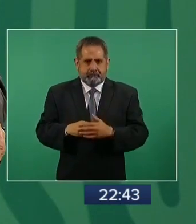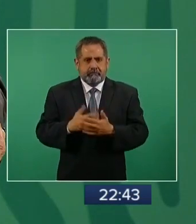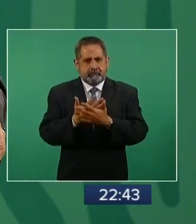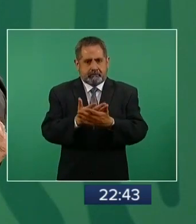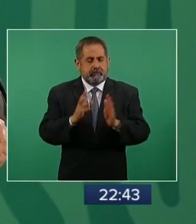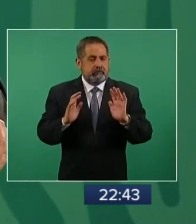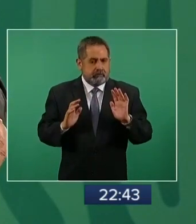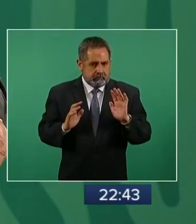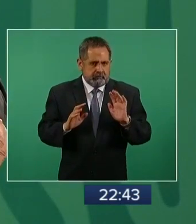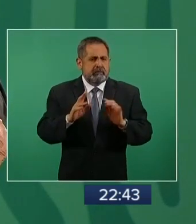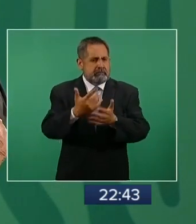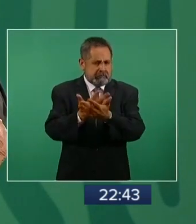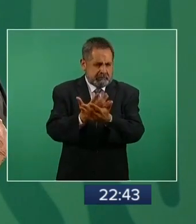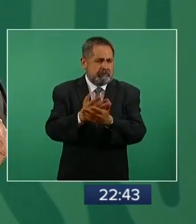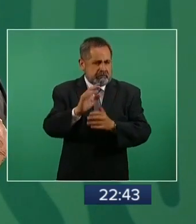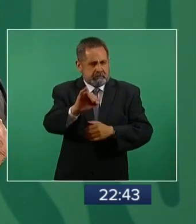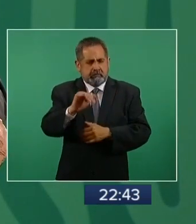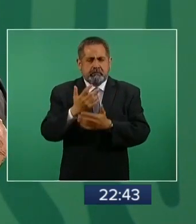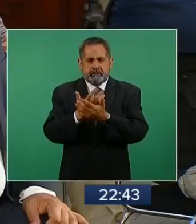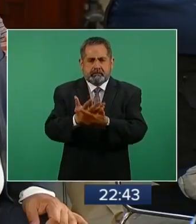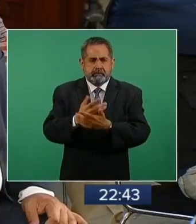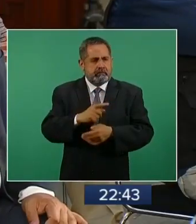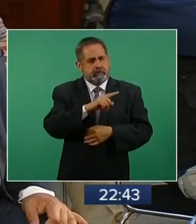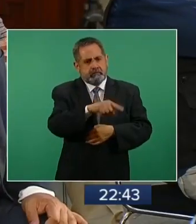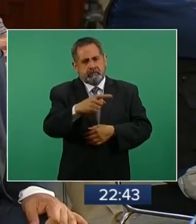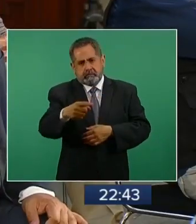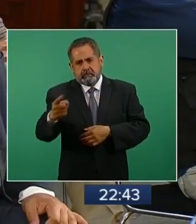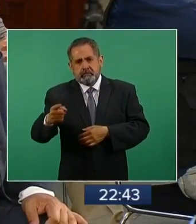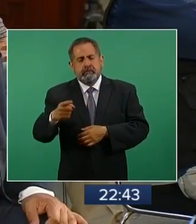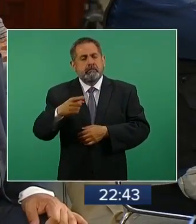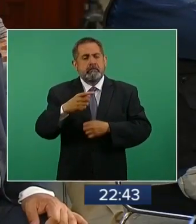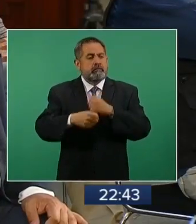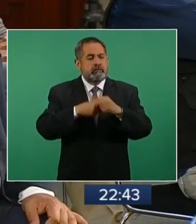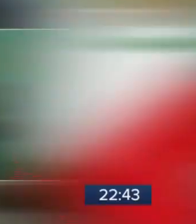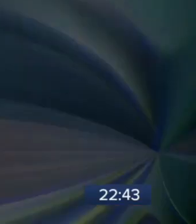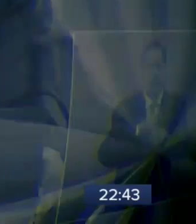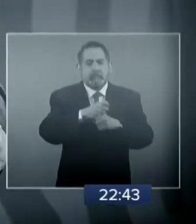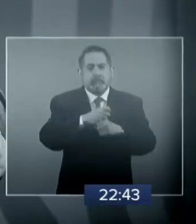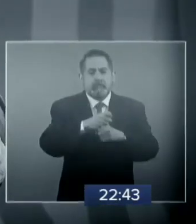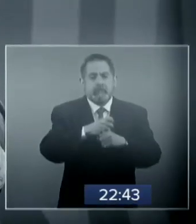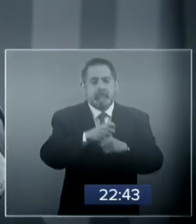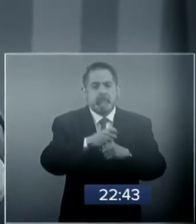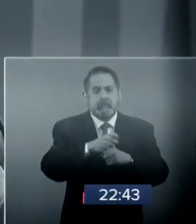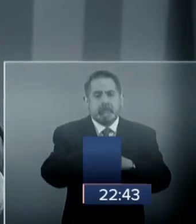que nos esperen hasta que les toque prueba hasta que nos toque a todos